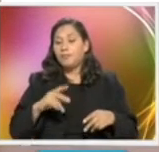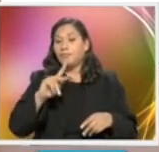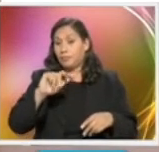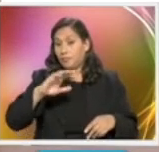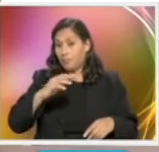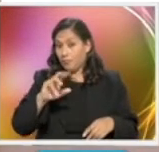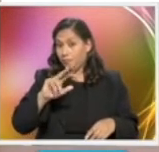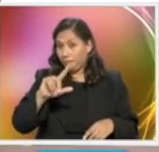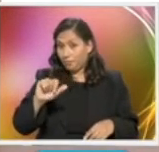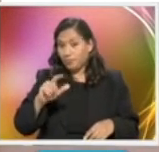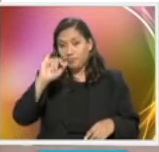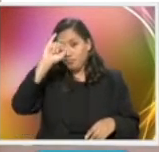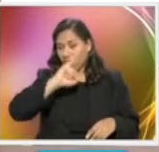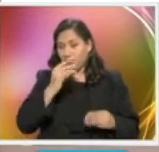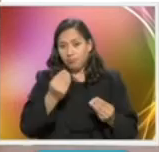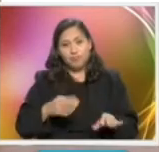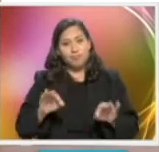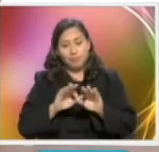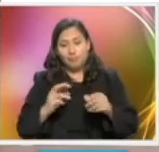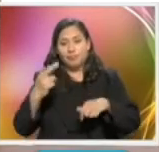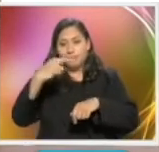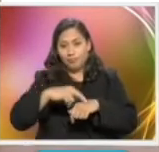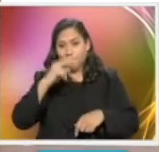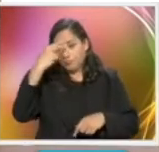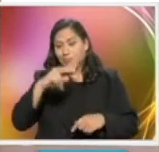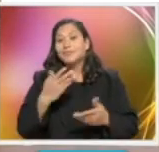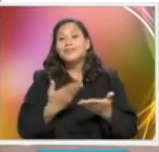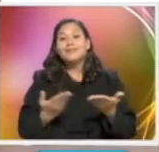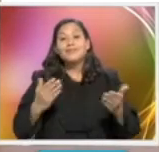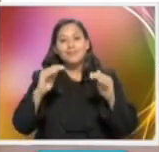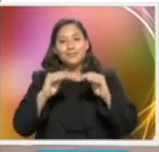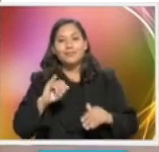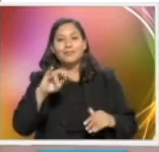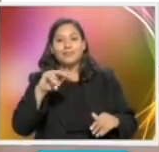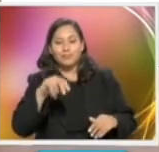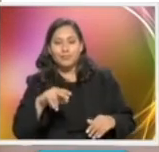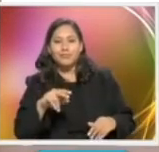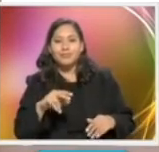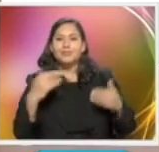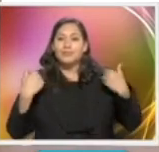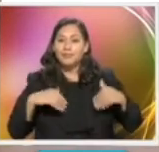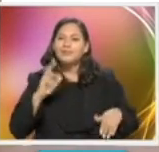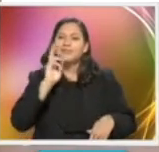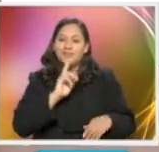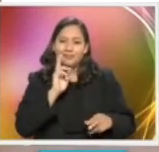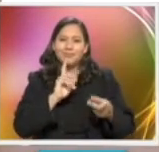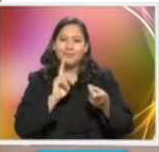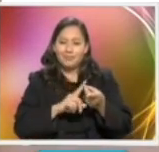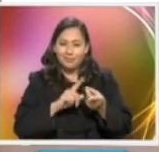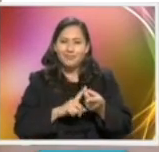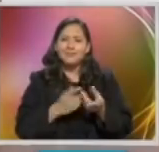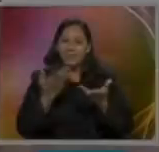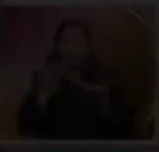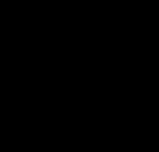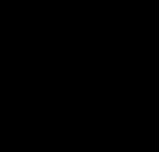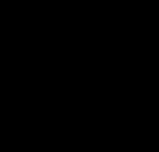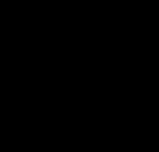Pancho Villa, uno de los jefes importantes de la Revolución Mexicana. Es momento de ir con Juan. Si de pasear se trata por esta ciudad, ¿a dónde nos vas a llevar?